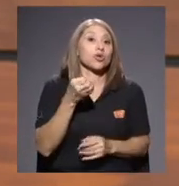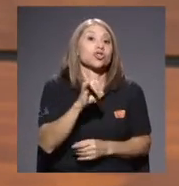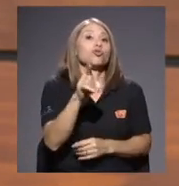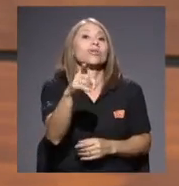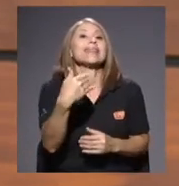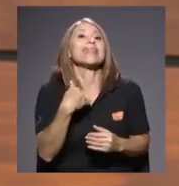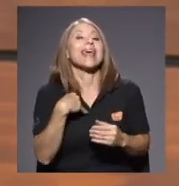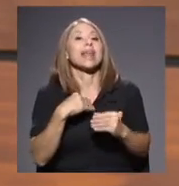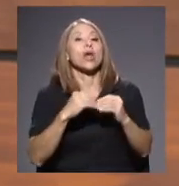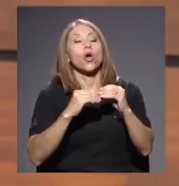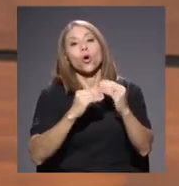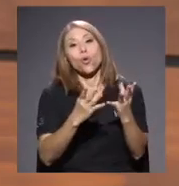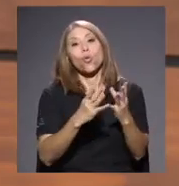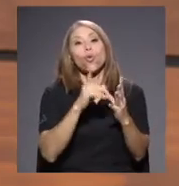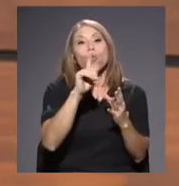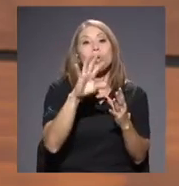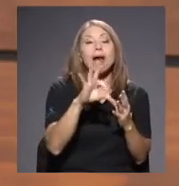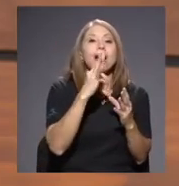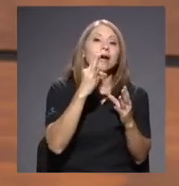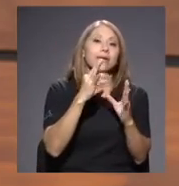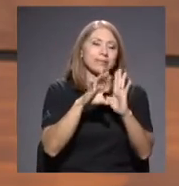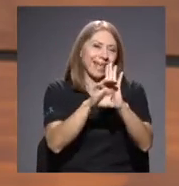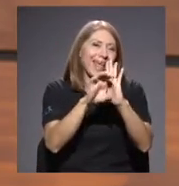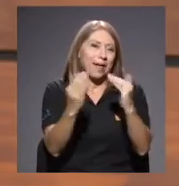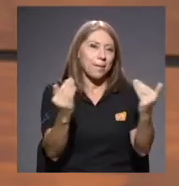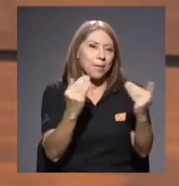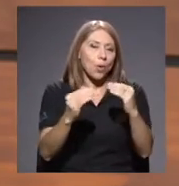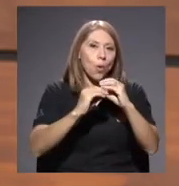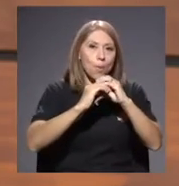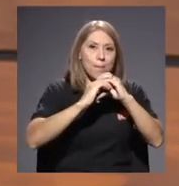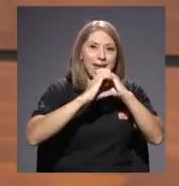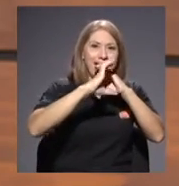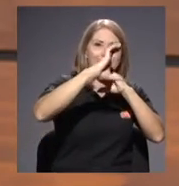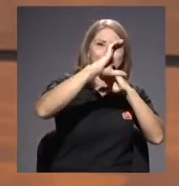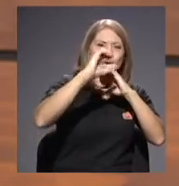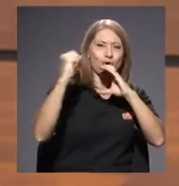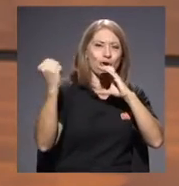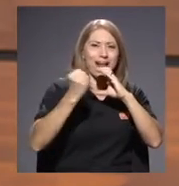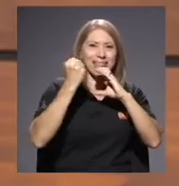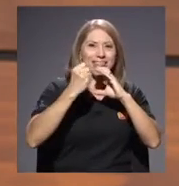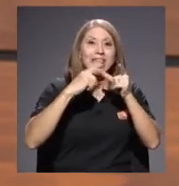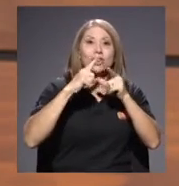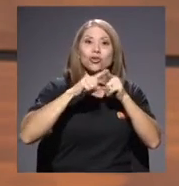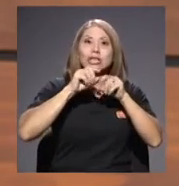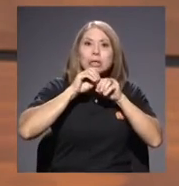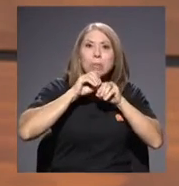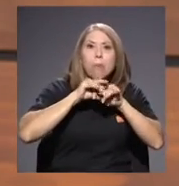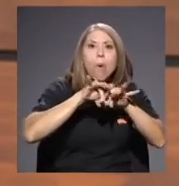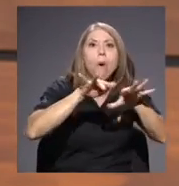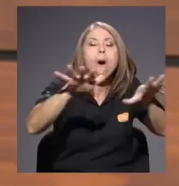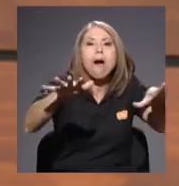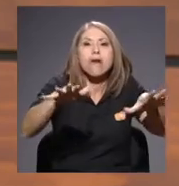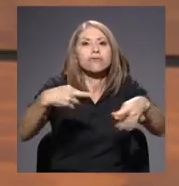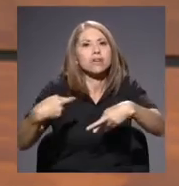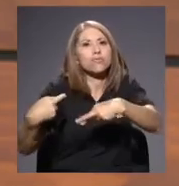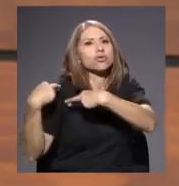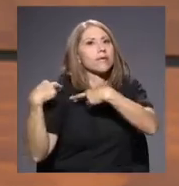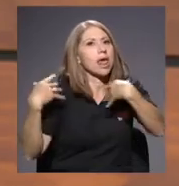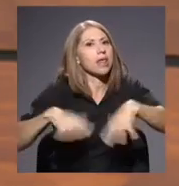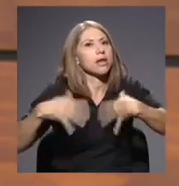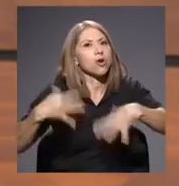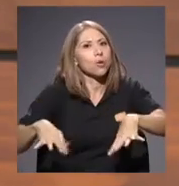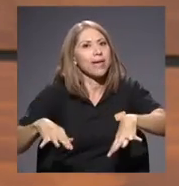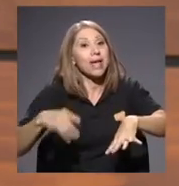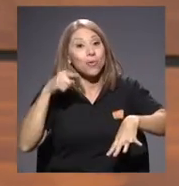muy grande y la prensa tiene un megáfono muy grande, tiene una responsabilidad enorme, porque una vez que un titular se tira ahí, el seguimiento,